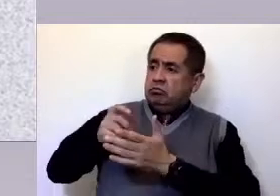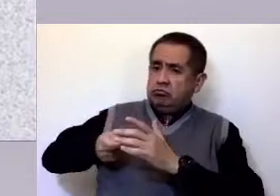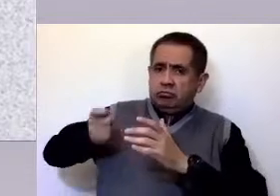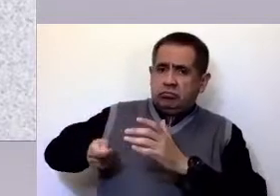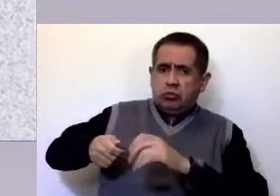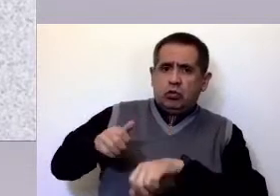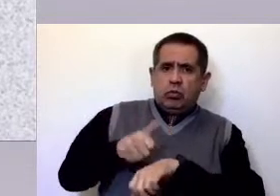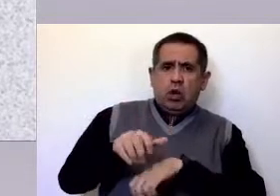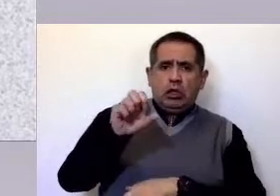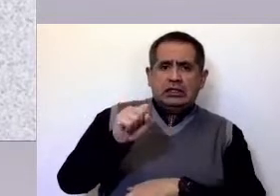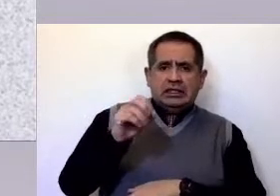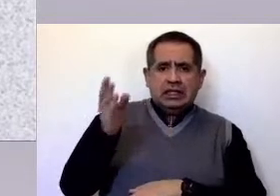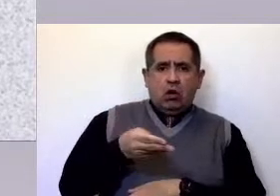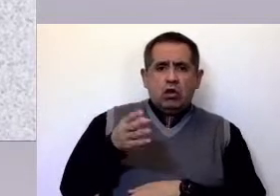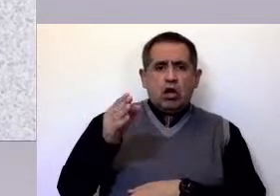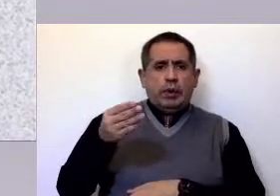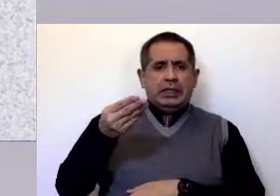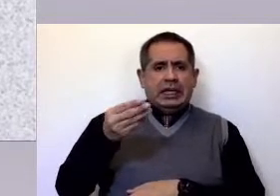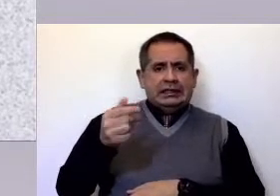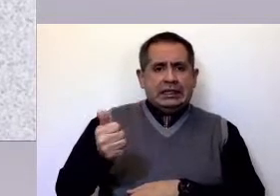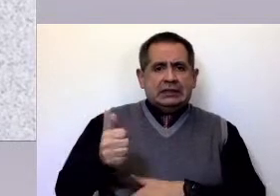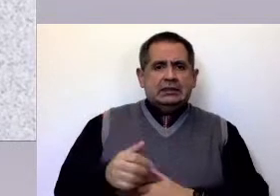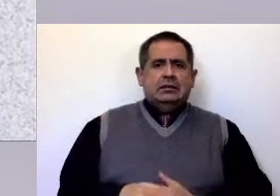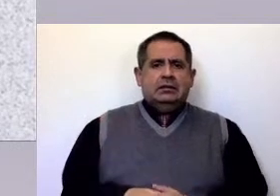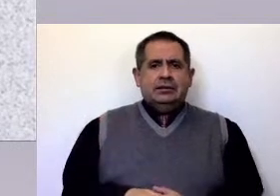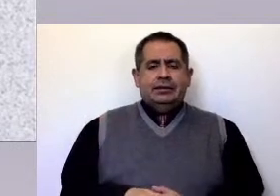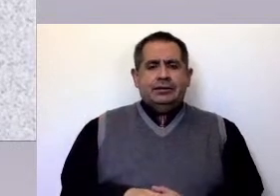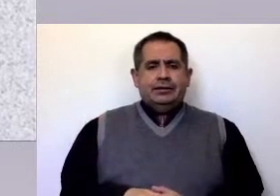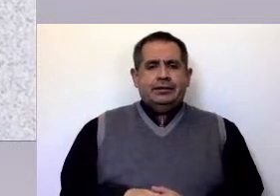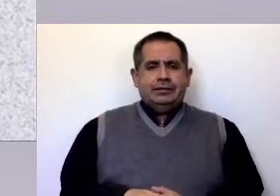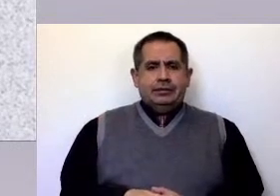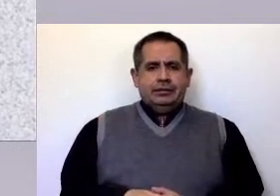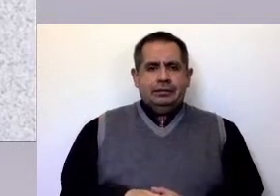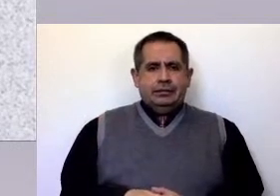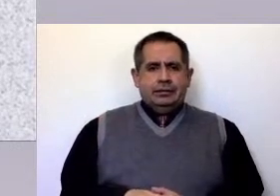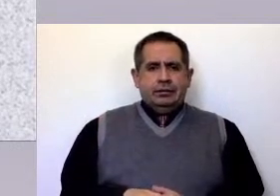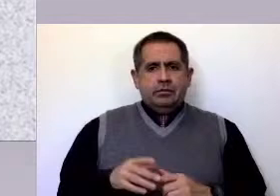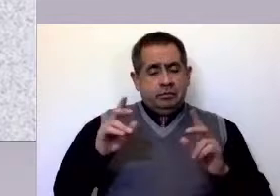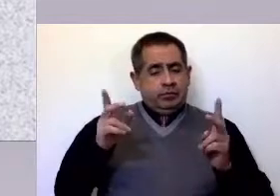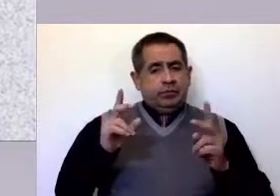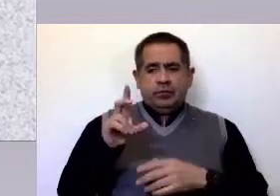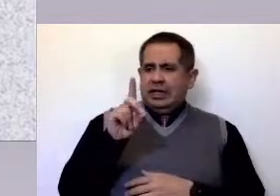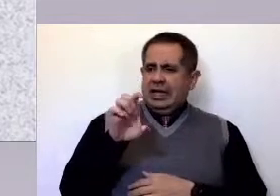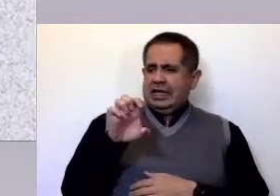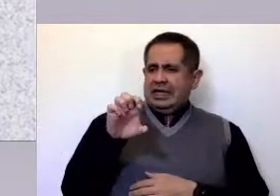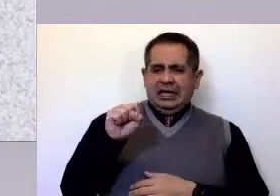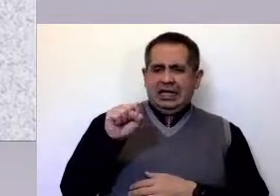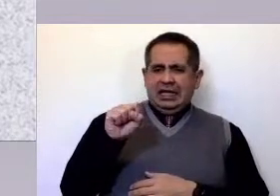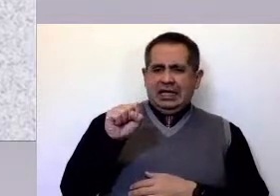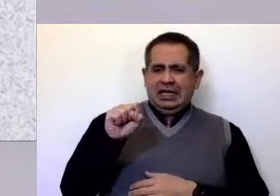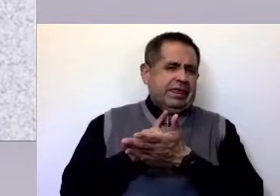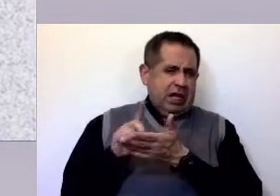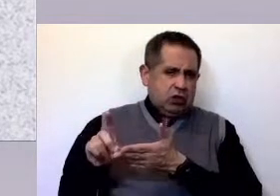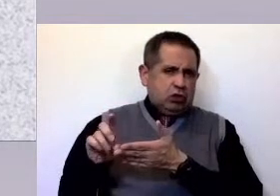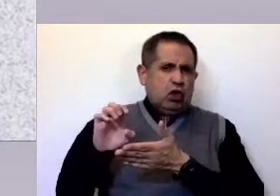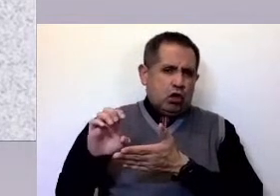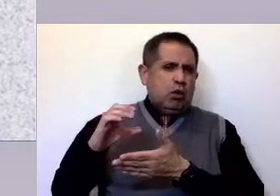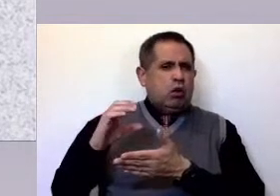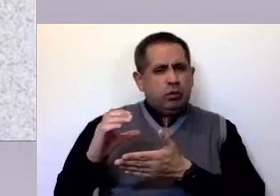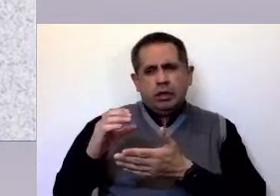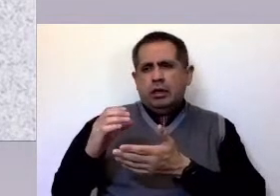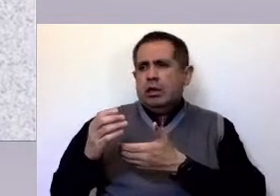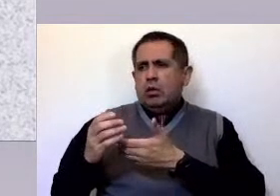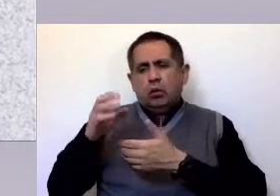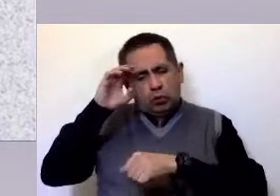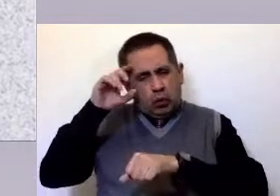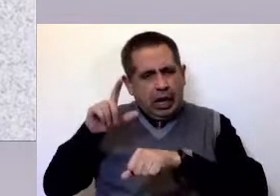diagonal 96 otro derecho de los desca que se ha desarrollado también en la corte ha sido